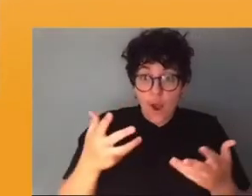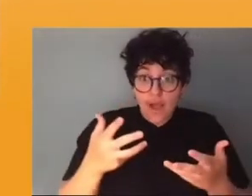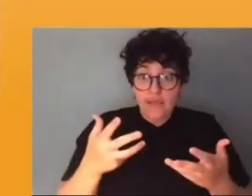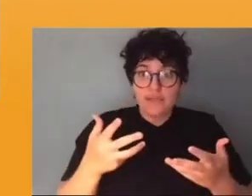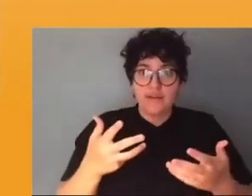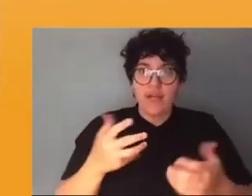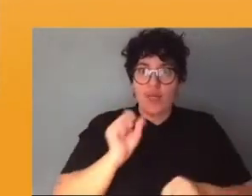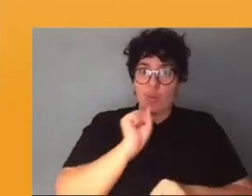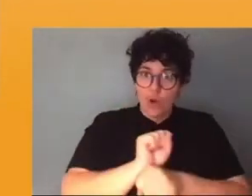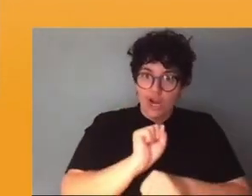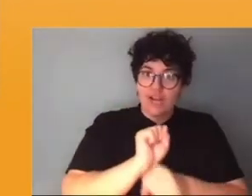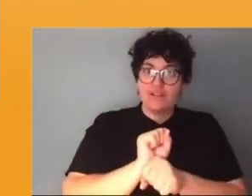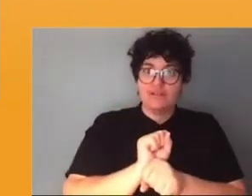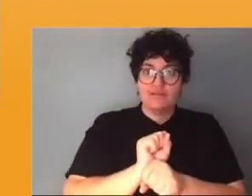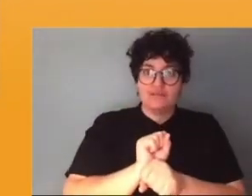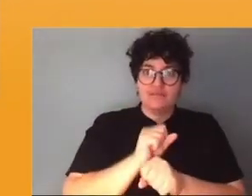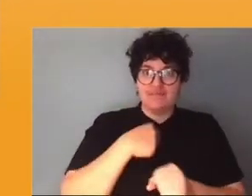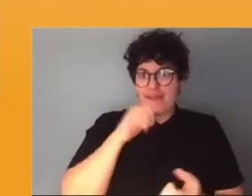muy importante.